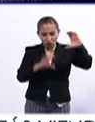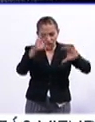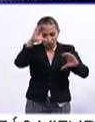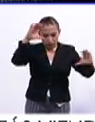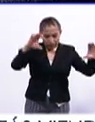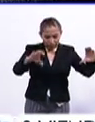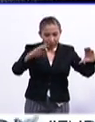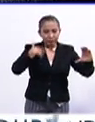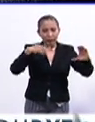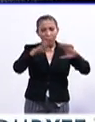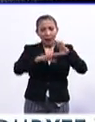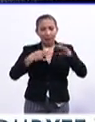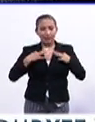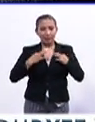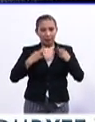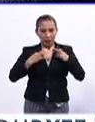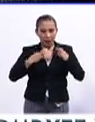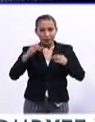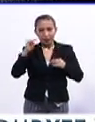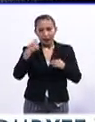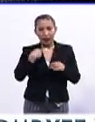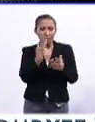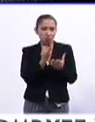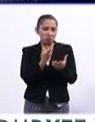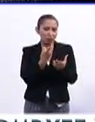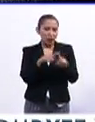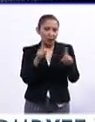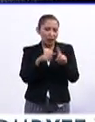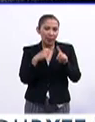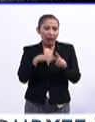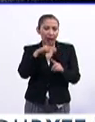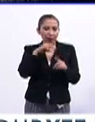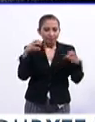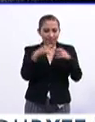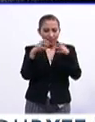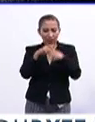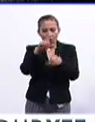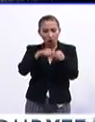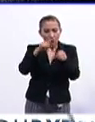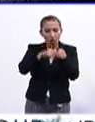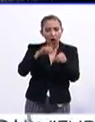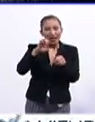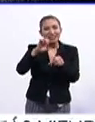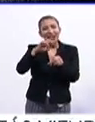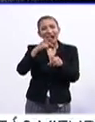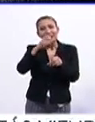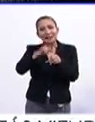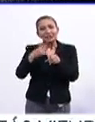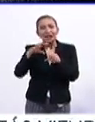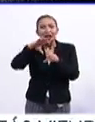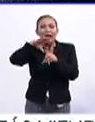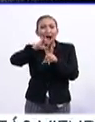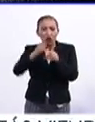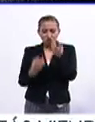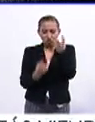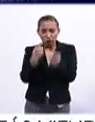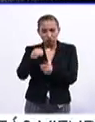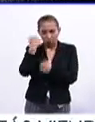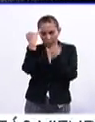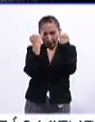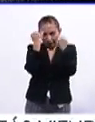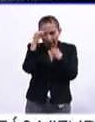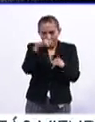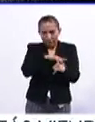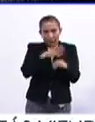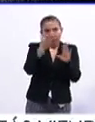la base es textil es una técnica mixta hecha de amalgamas de tintas escarcha selladas al calor es una técnica que yo desarrollé